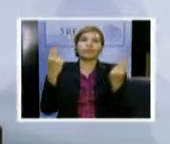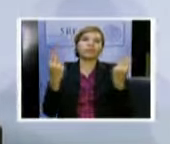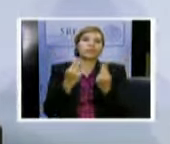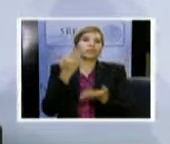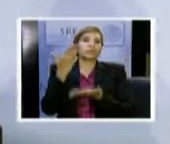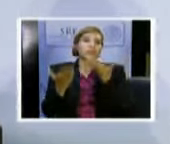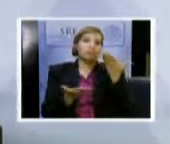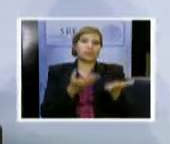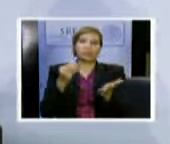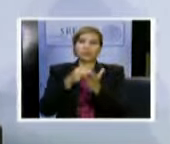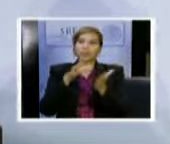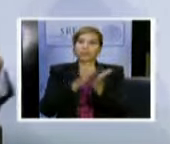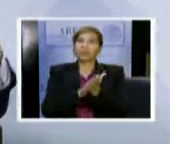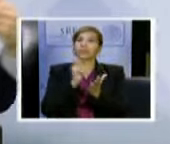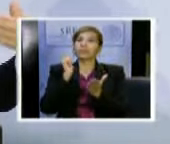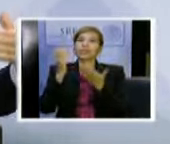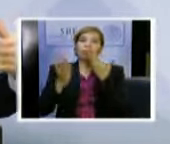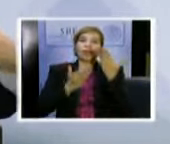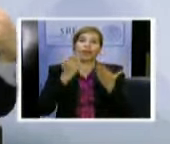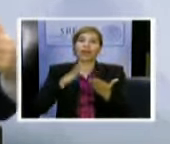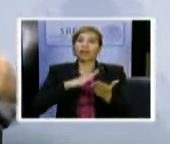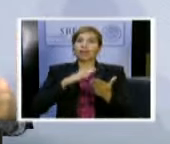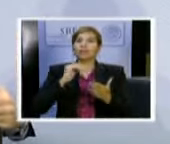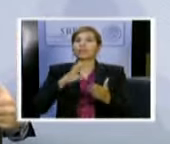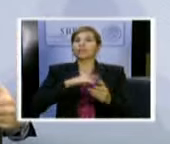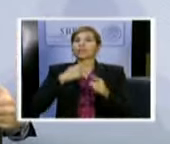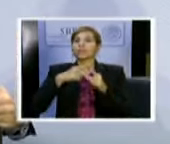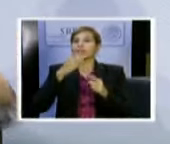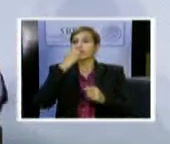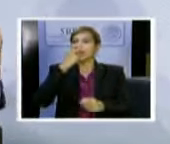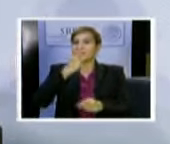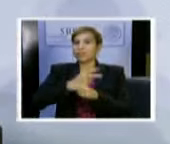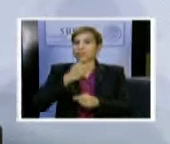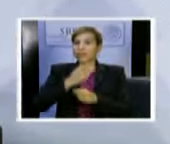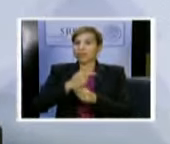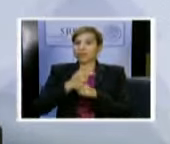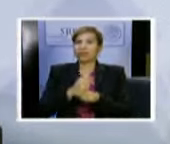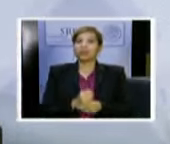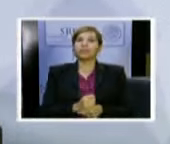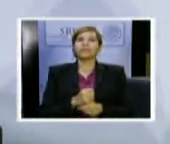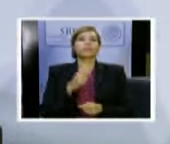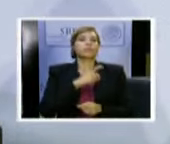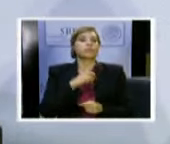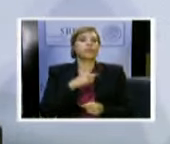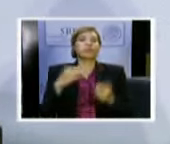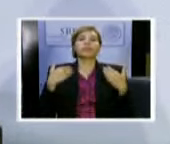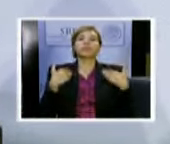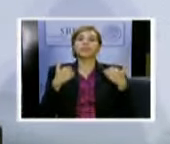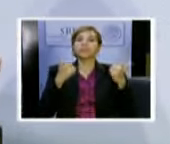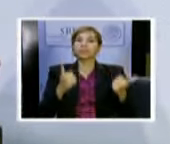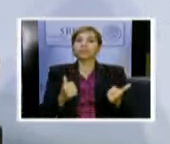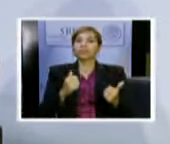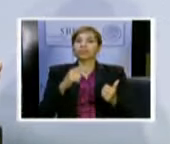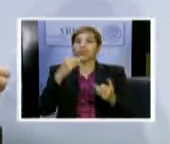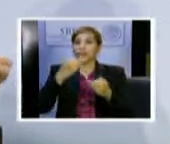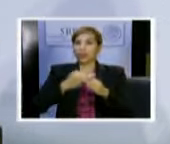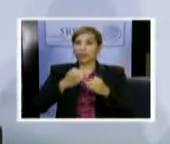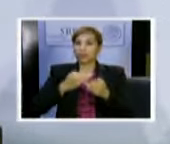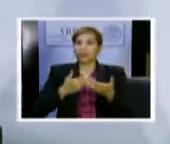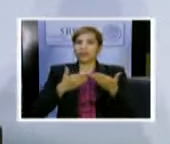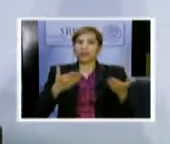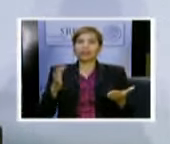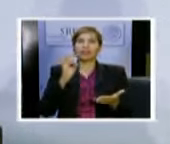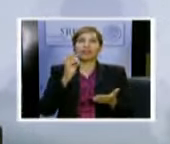requisitos, que hayan estudiado por lo menos hasta high school. Eso es algo que debe tomarse en cuenta en el presente y